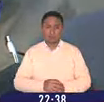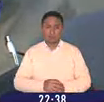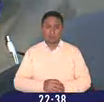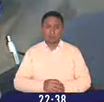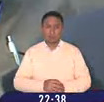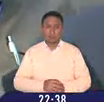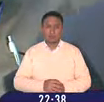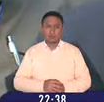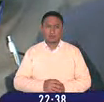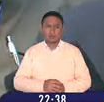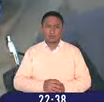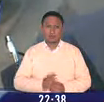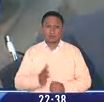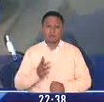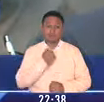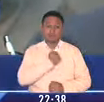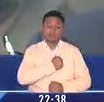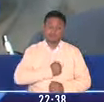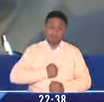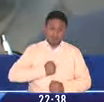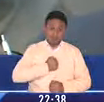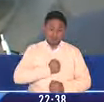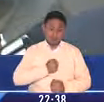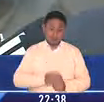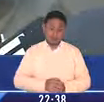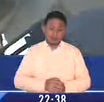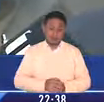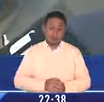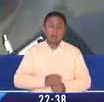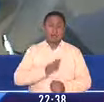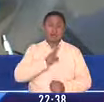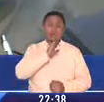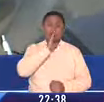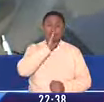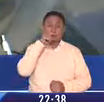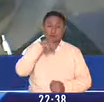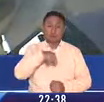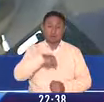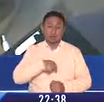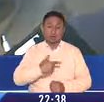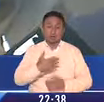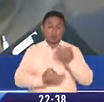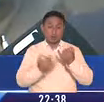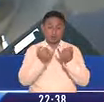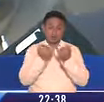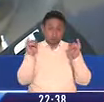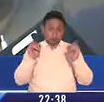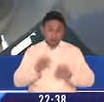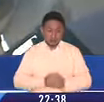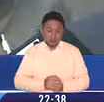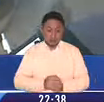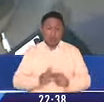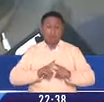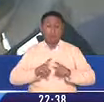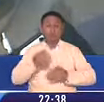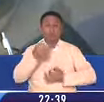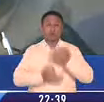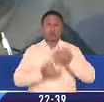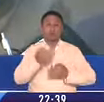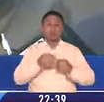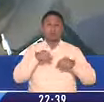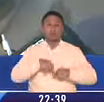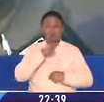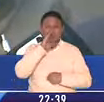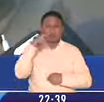supuesto, lamentablemente, siempre hemos peleado nosotros por la independencia judicial. Pero la justicia ha sido